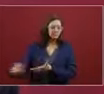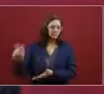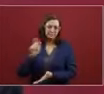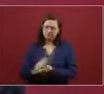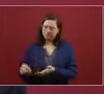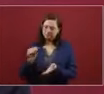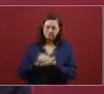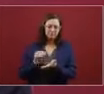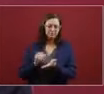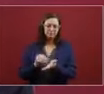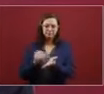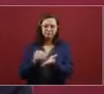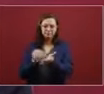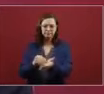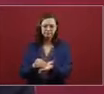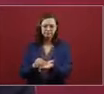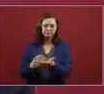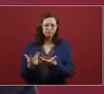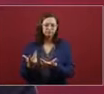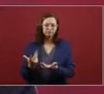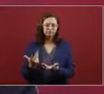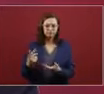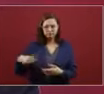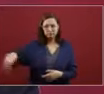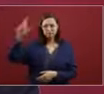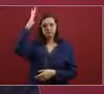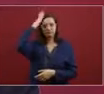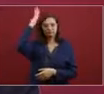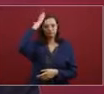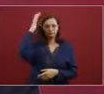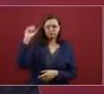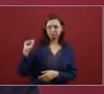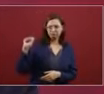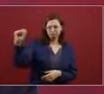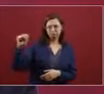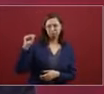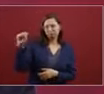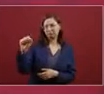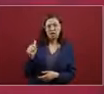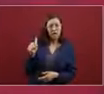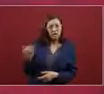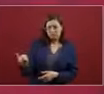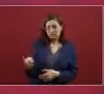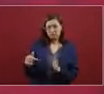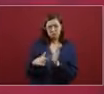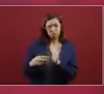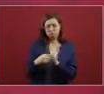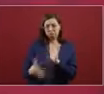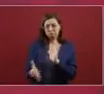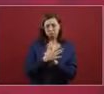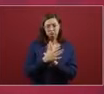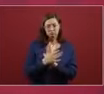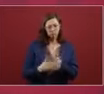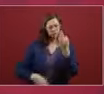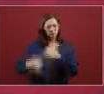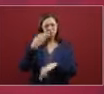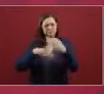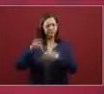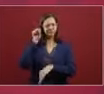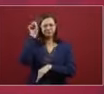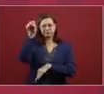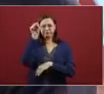y tienen un desempeño como dirigentes sindicales. Eso pasa en todos los